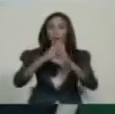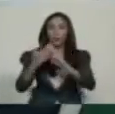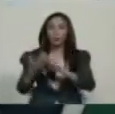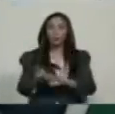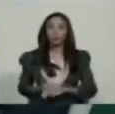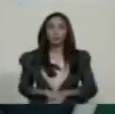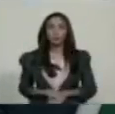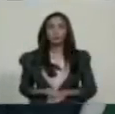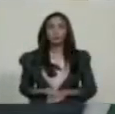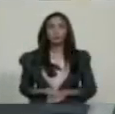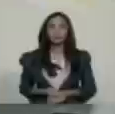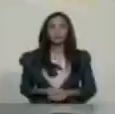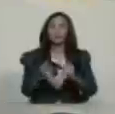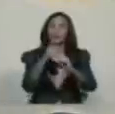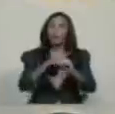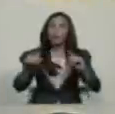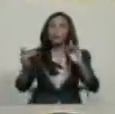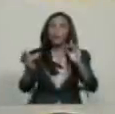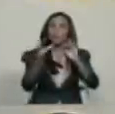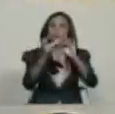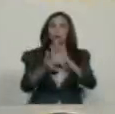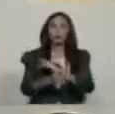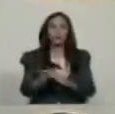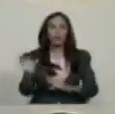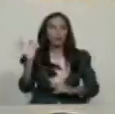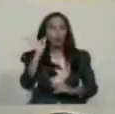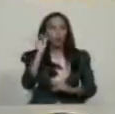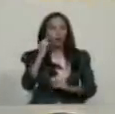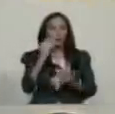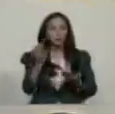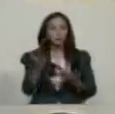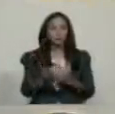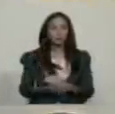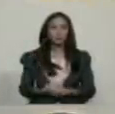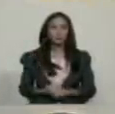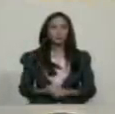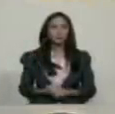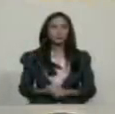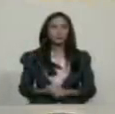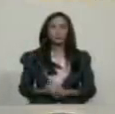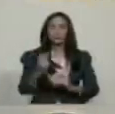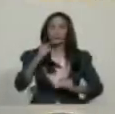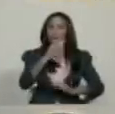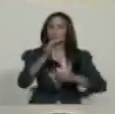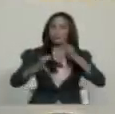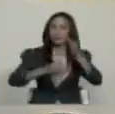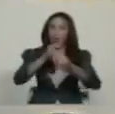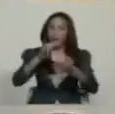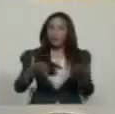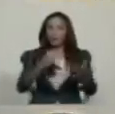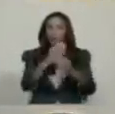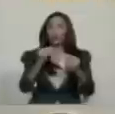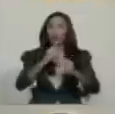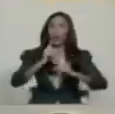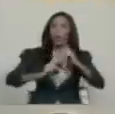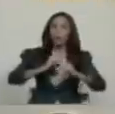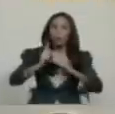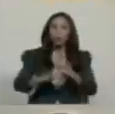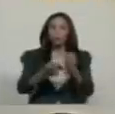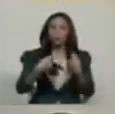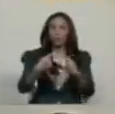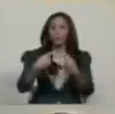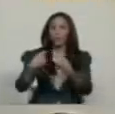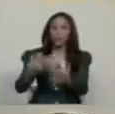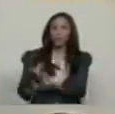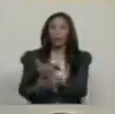Así que voy a hacerle un pase a Mayerlin Arias para que proceda al proceso de financiamiento